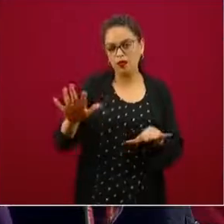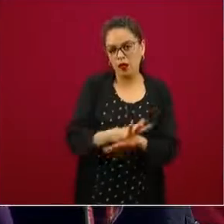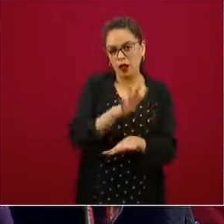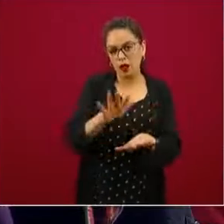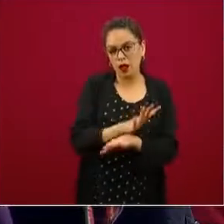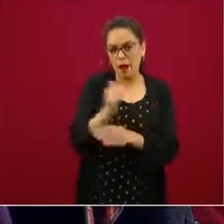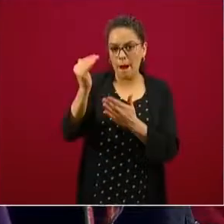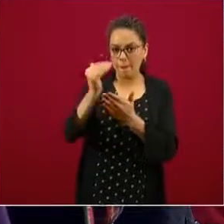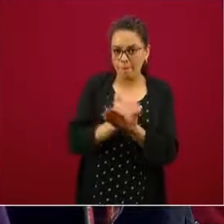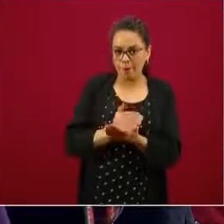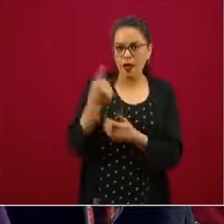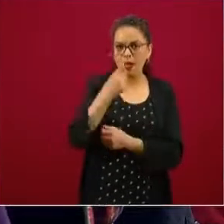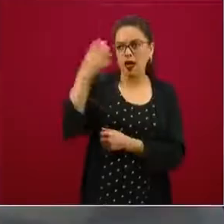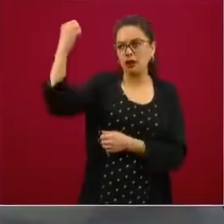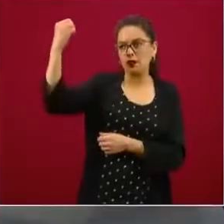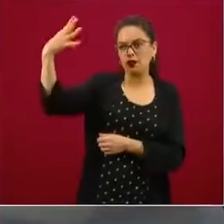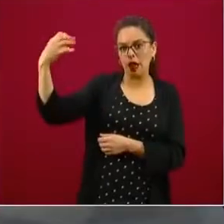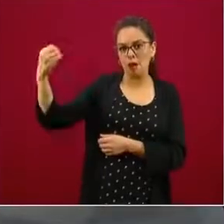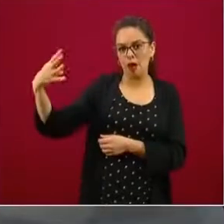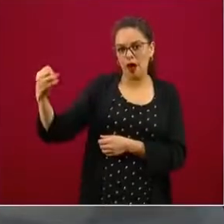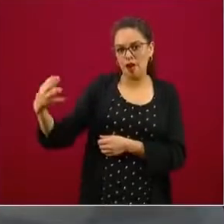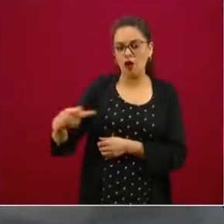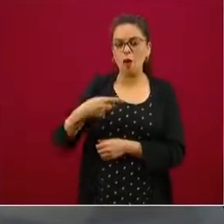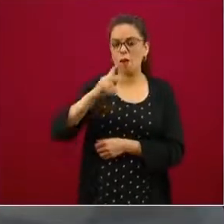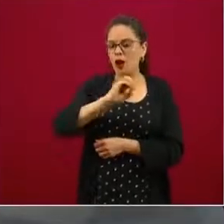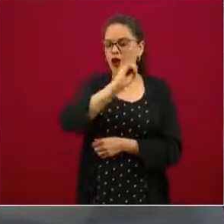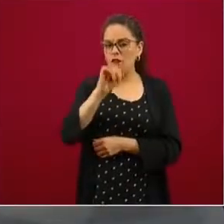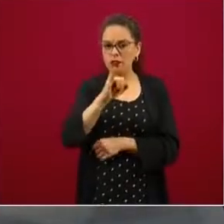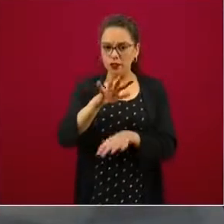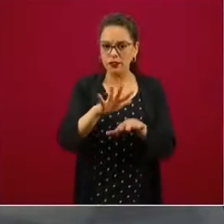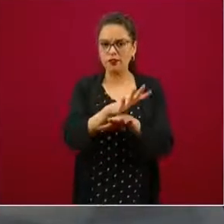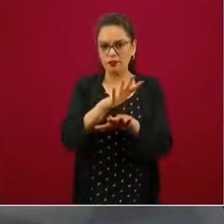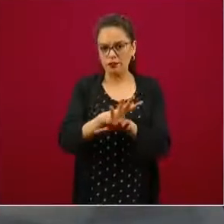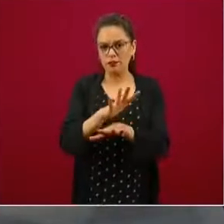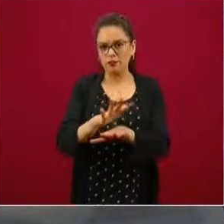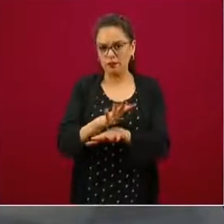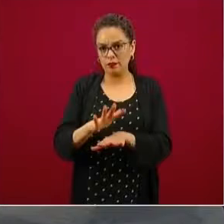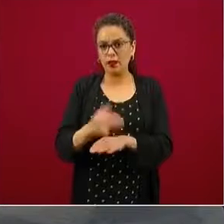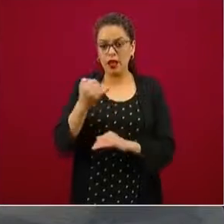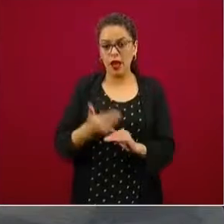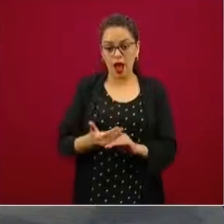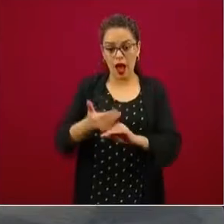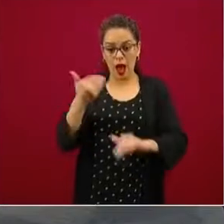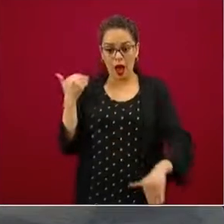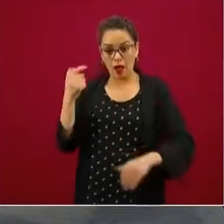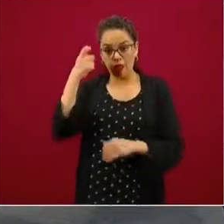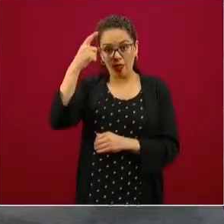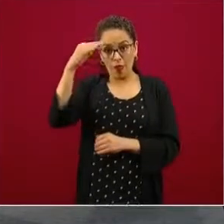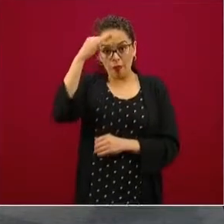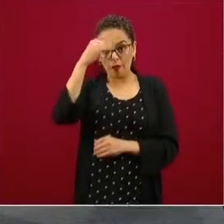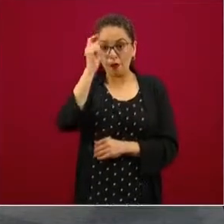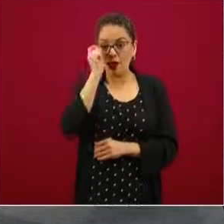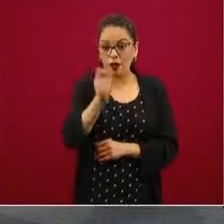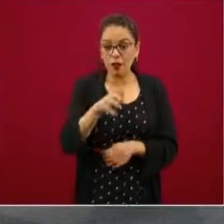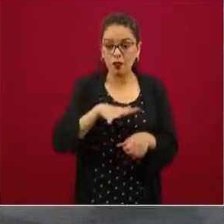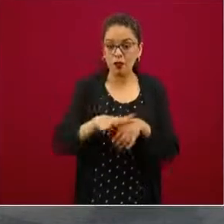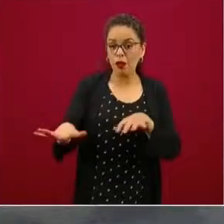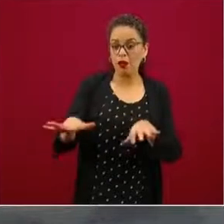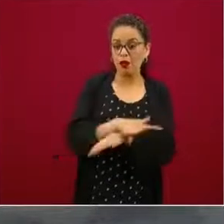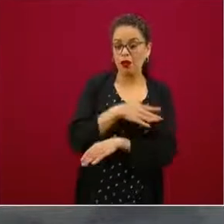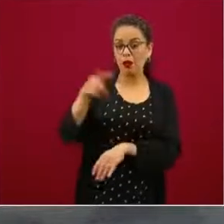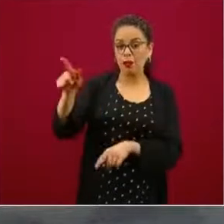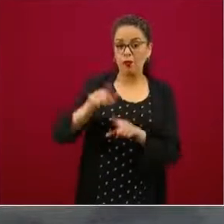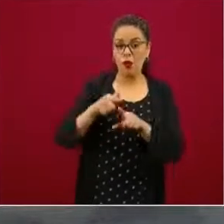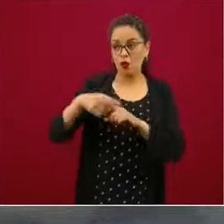menos drásticamente que el semáforo, pero irá cambiando y nos anticipará cuál será la tendencia del semáforo. La siguiente.